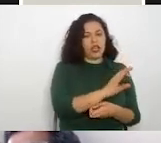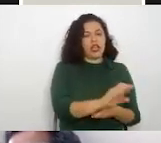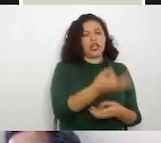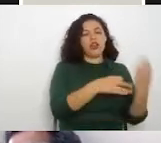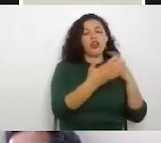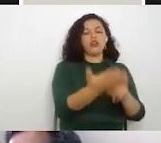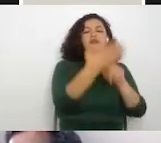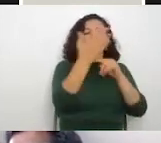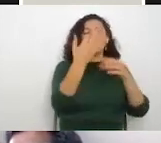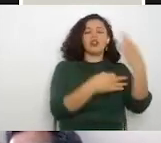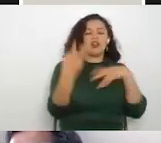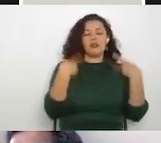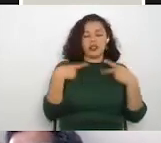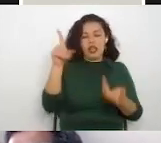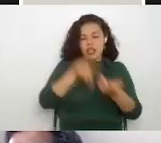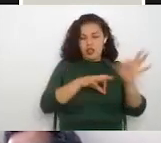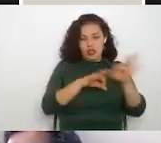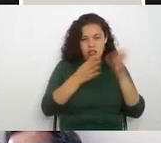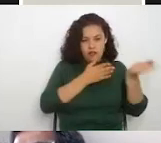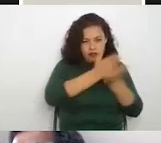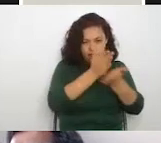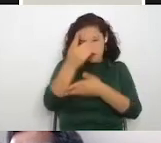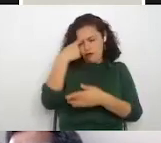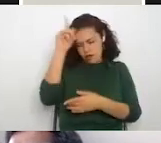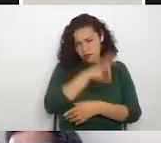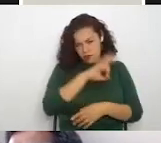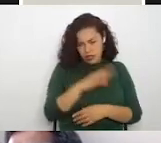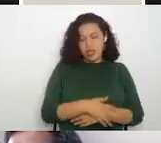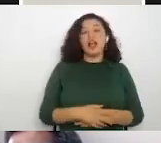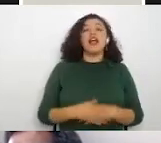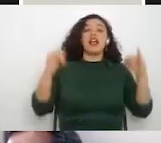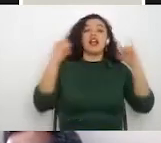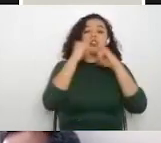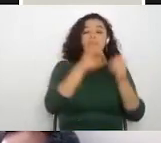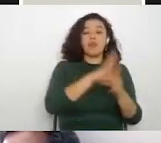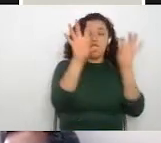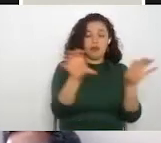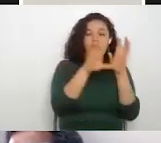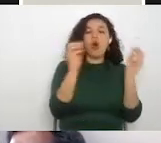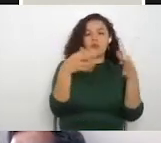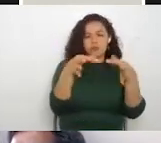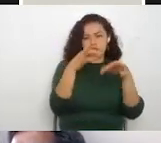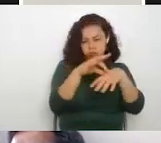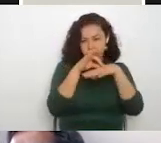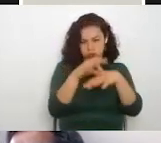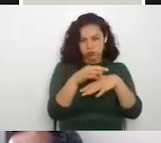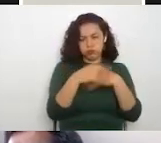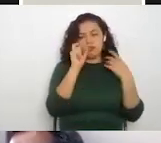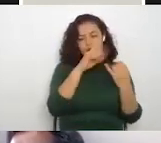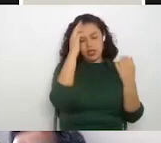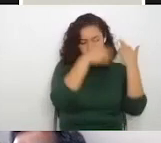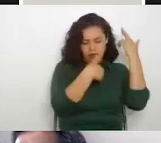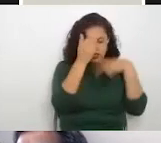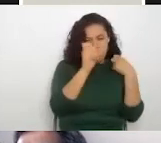fácil acceso para todo el personal del equipo. La institución decide si es vía electrónica o física, considerando también una